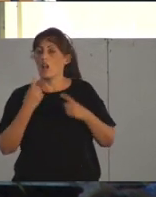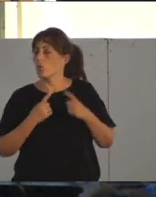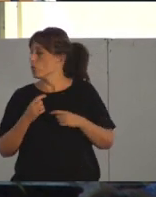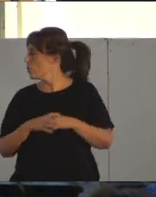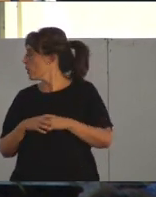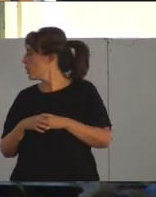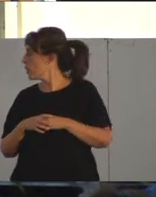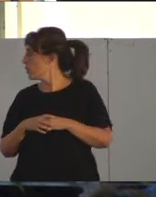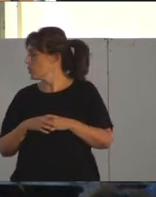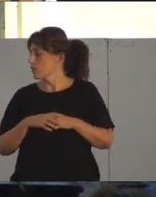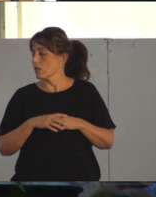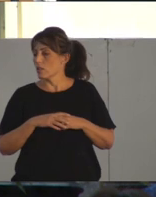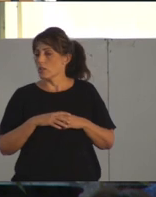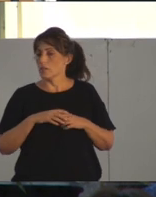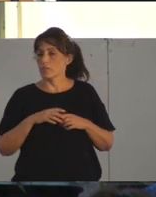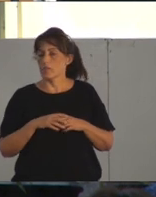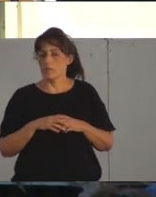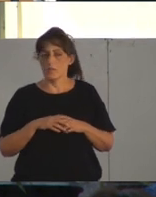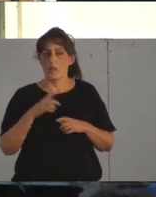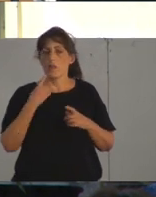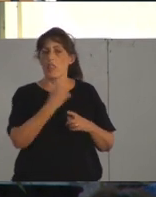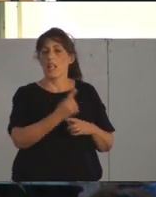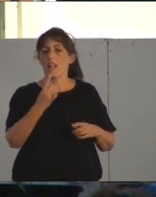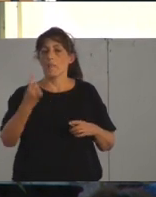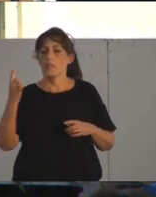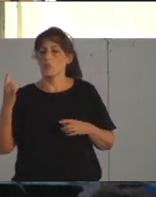qué nivel de texturización requiere cada persona